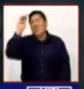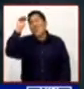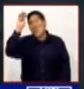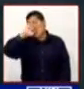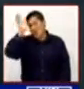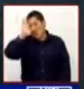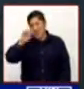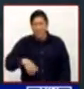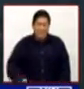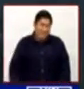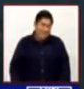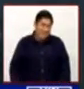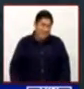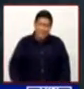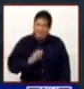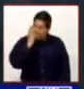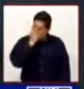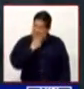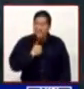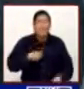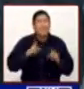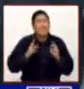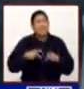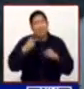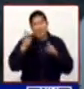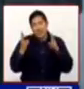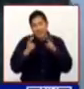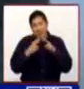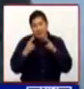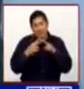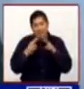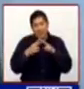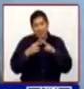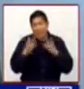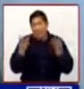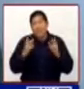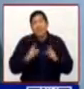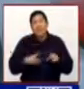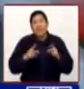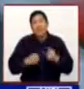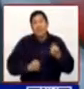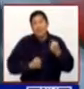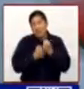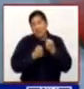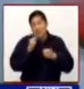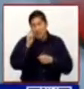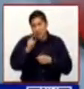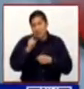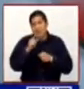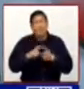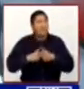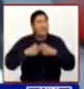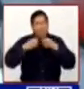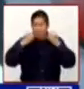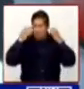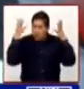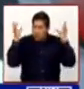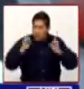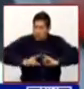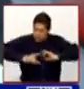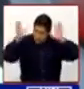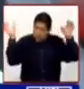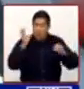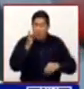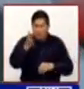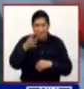Chao. Muy bien, muy bien. La gente lo conoció y la gente le va a apoyar a usted porque es una gran mamá.